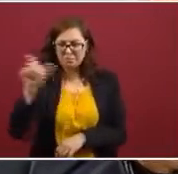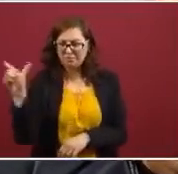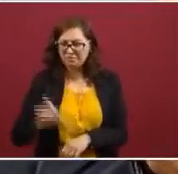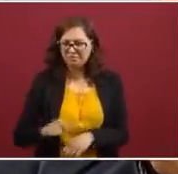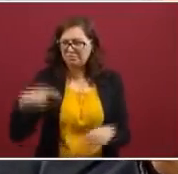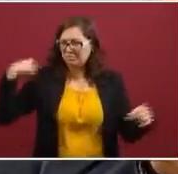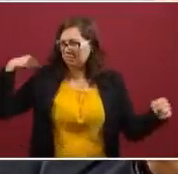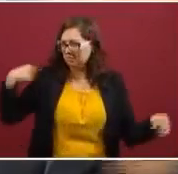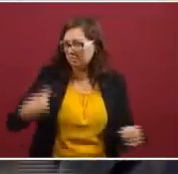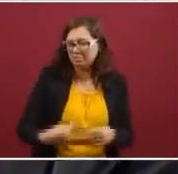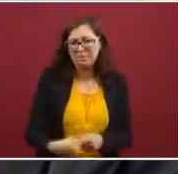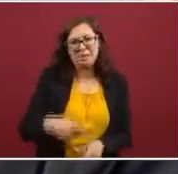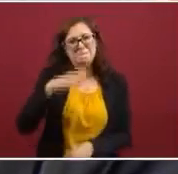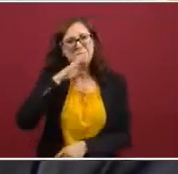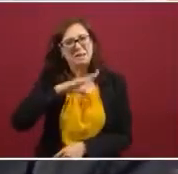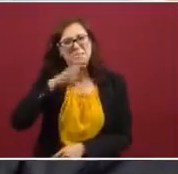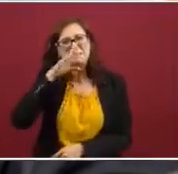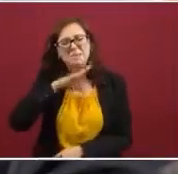administraciones.